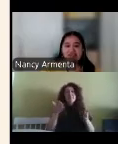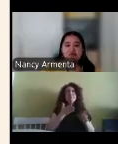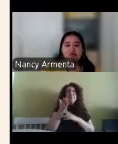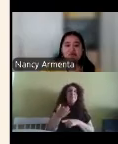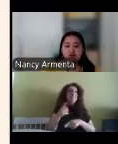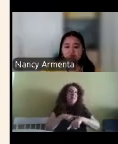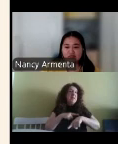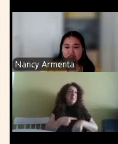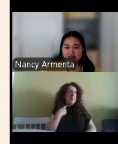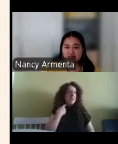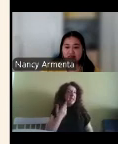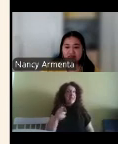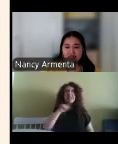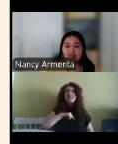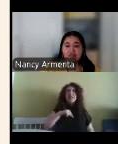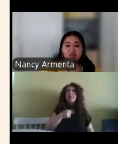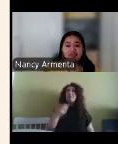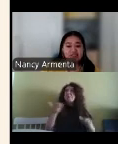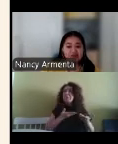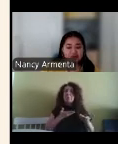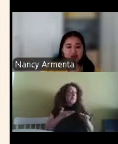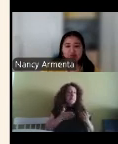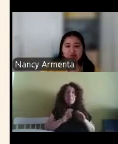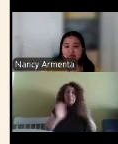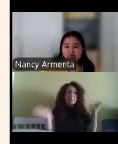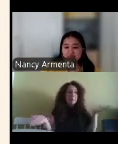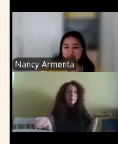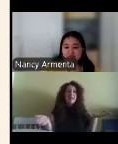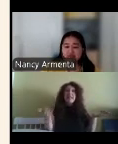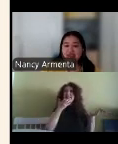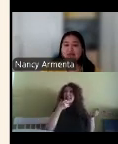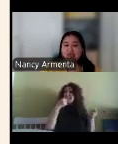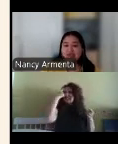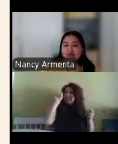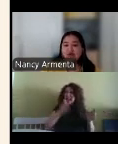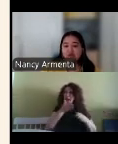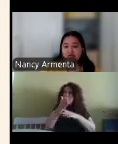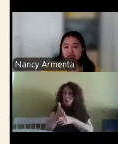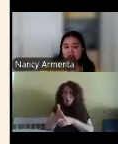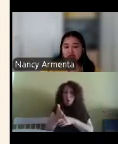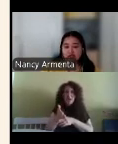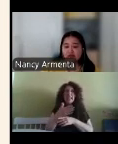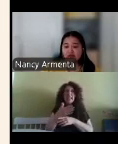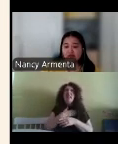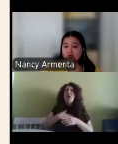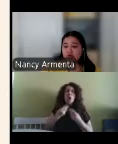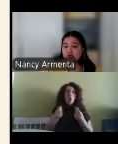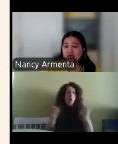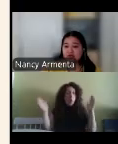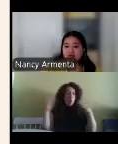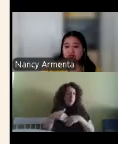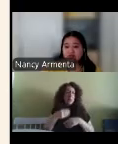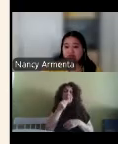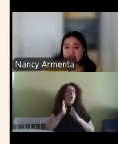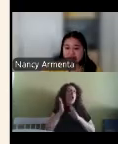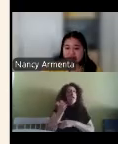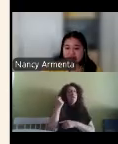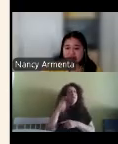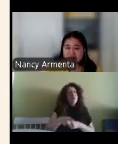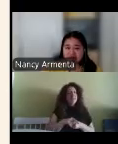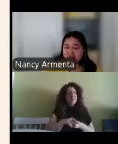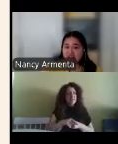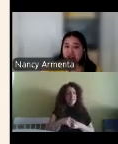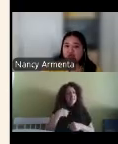me sentí igual que como entré. Si hubiera sabido que me iba a pasar esto, que me iba a incomodar tanto, no hubiera ido, hasta